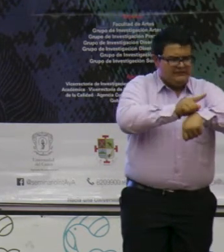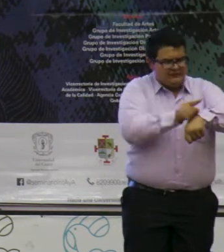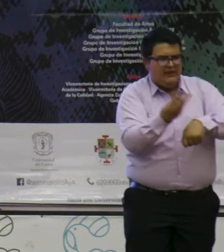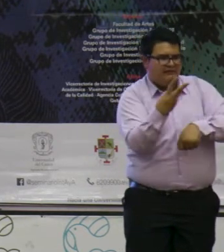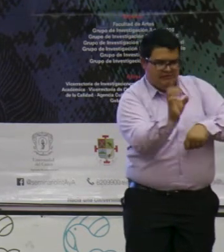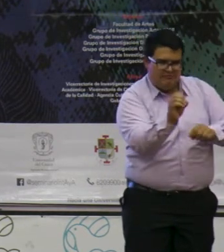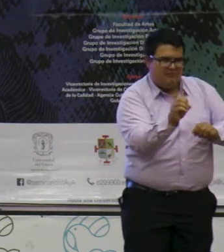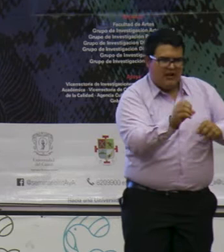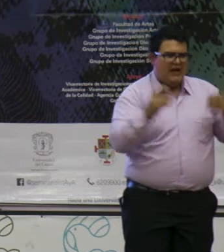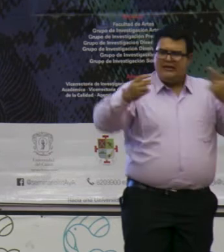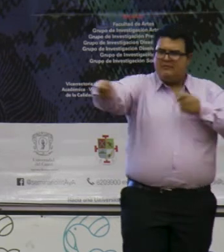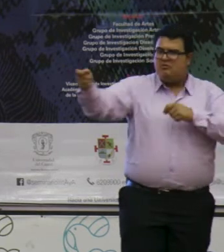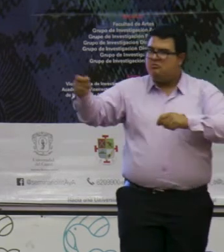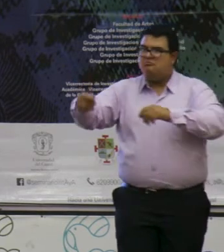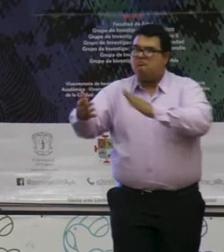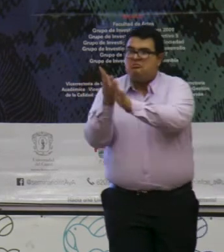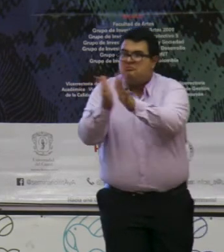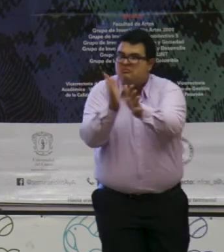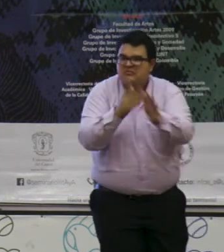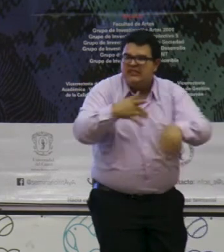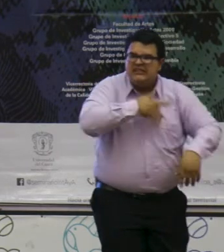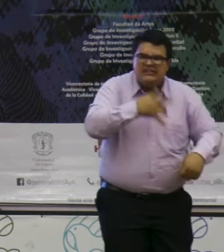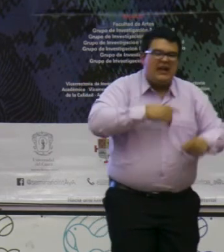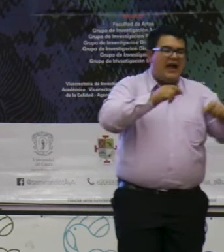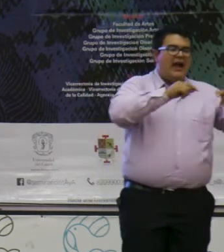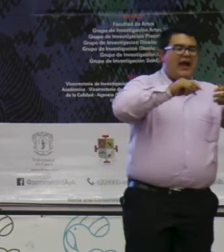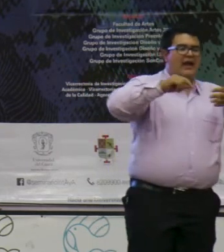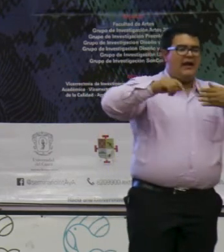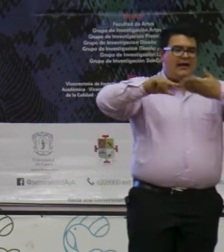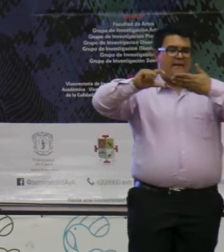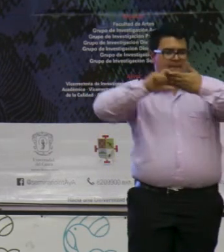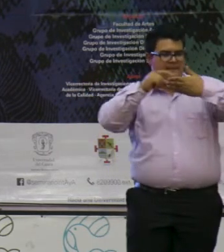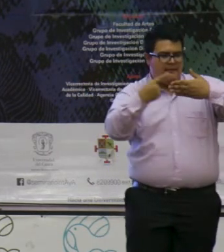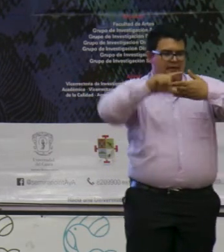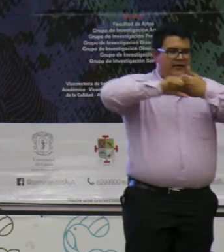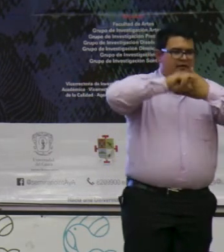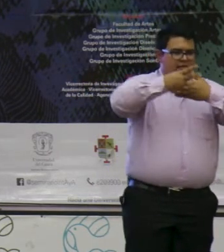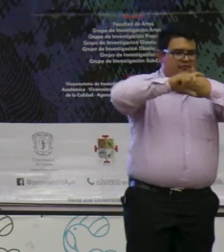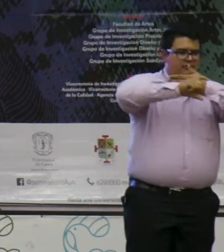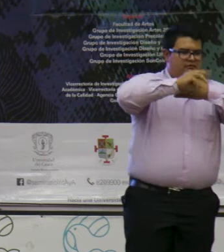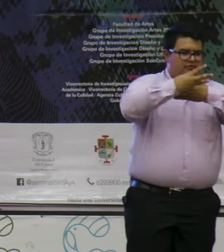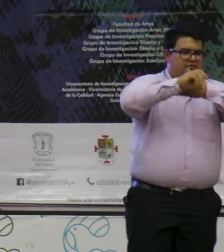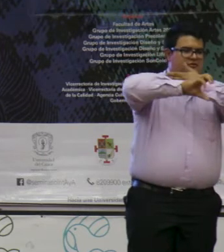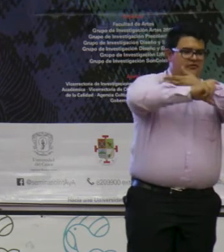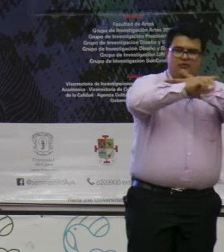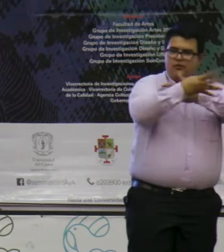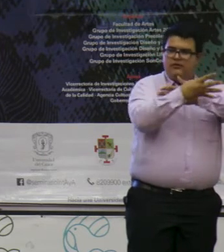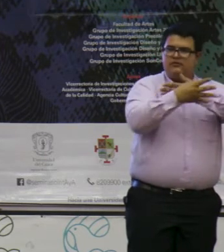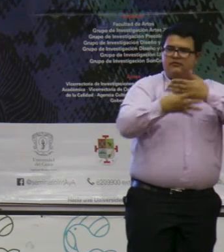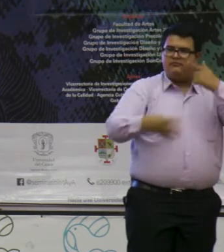ronda rapidísimo de qué creen que es la primera, la segunda, la tercera y la cuarta. ¿Alguien tiene ya la